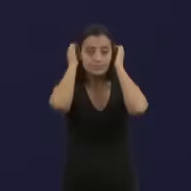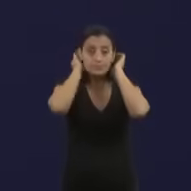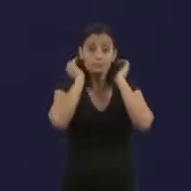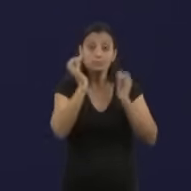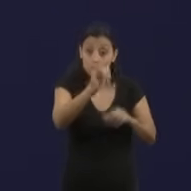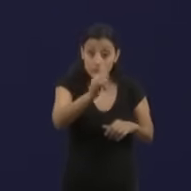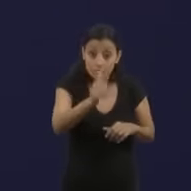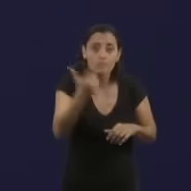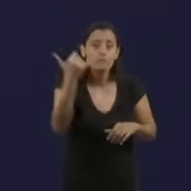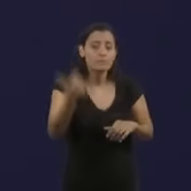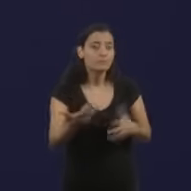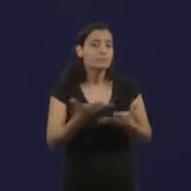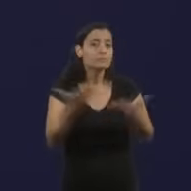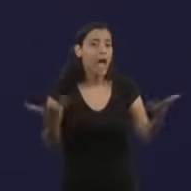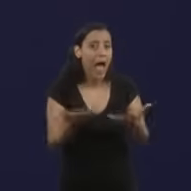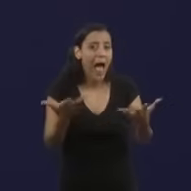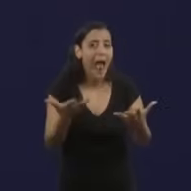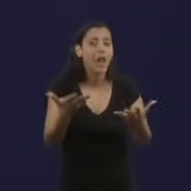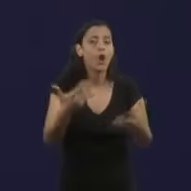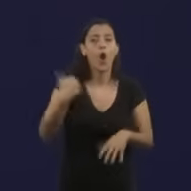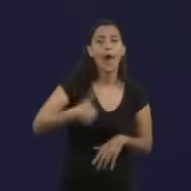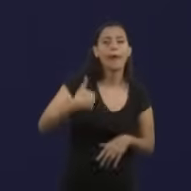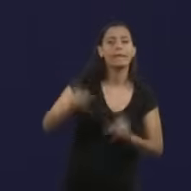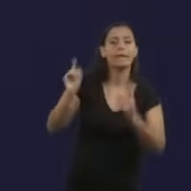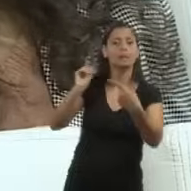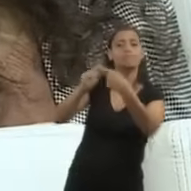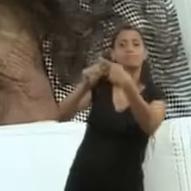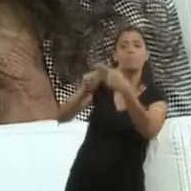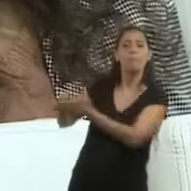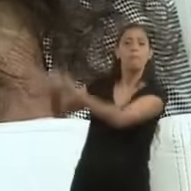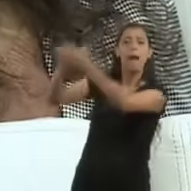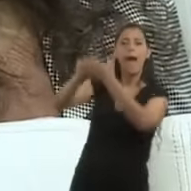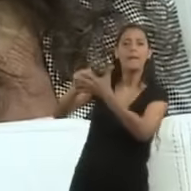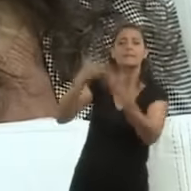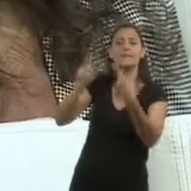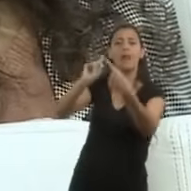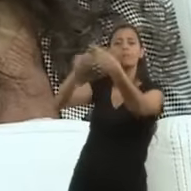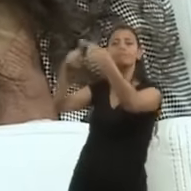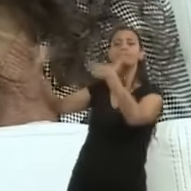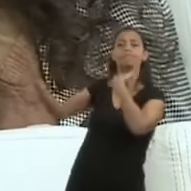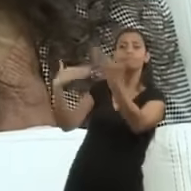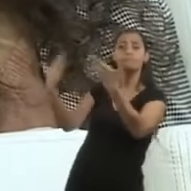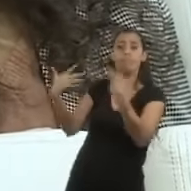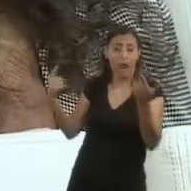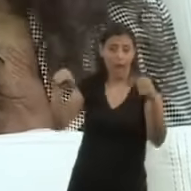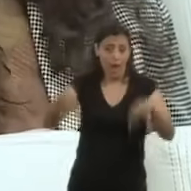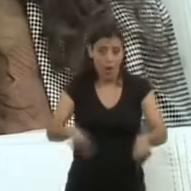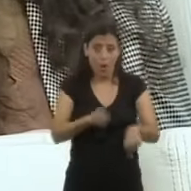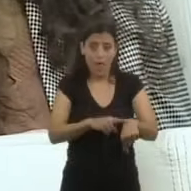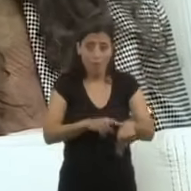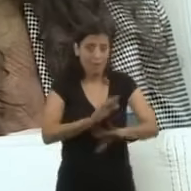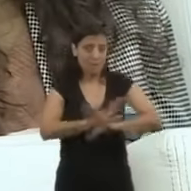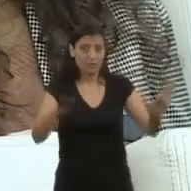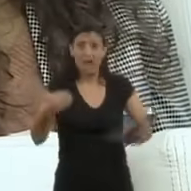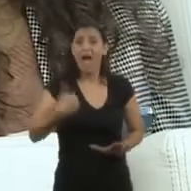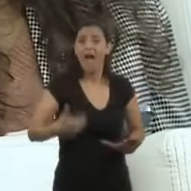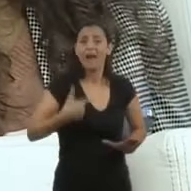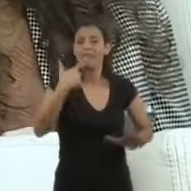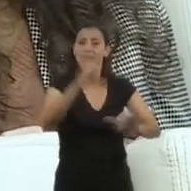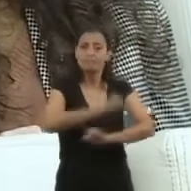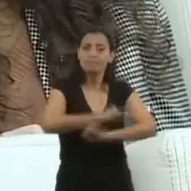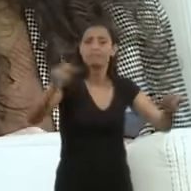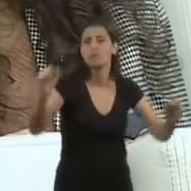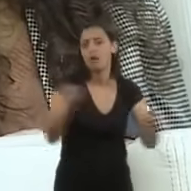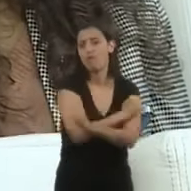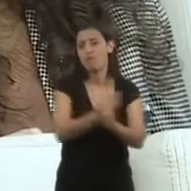si hubo coordinación con otros países de la región para que ahora definitivamente la Argentina diga